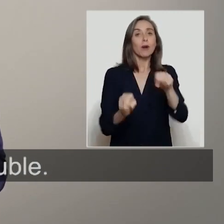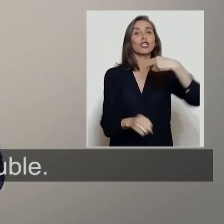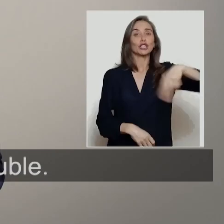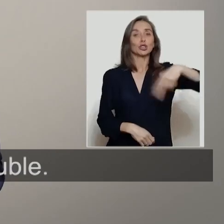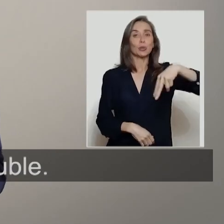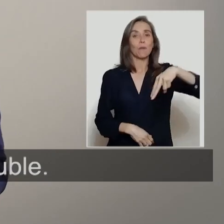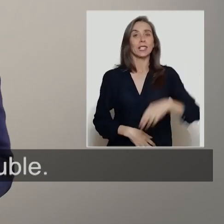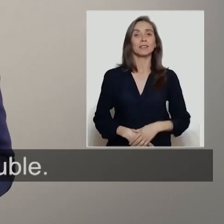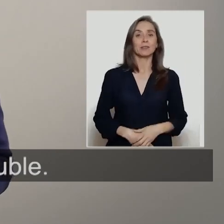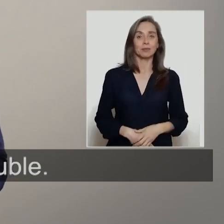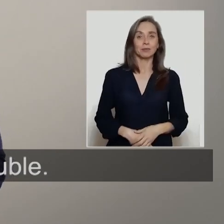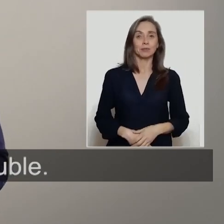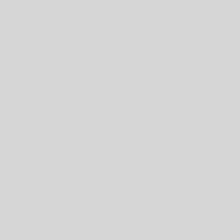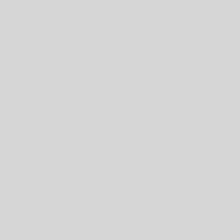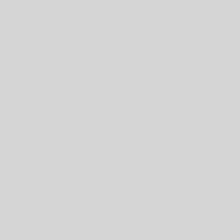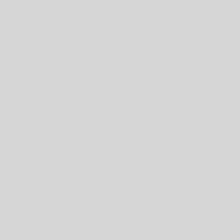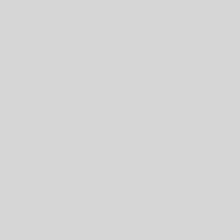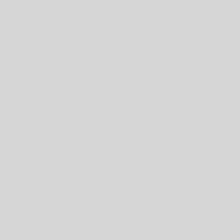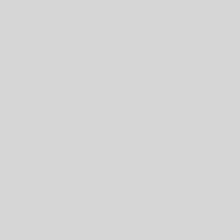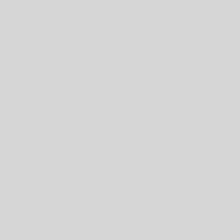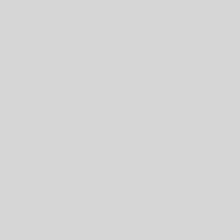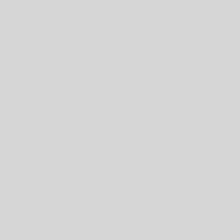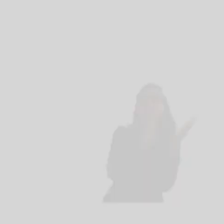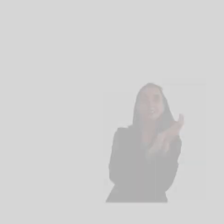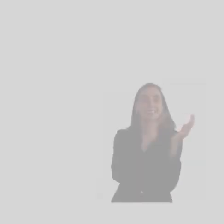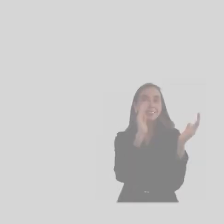trabajaré comprometida con Ñuble.